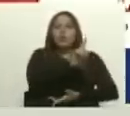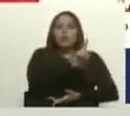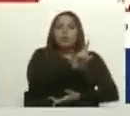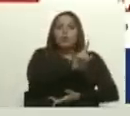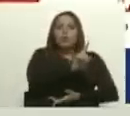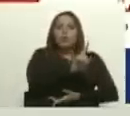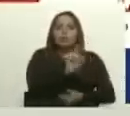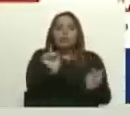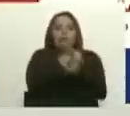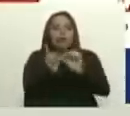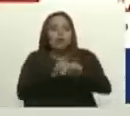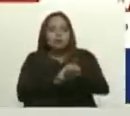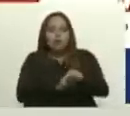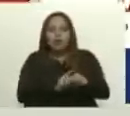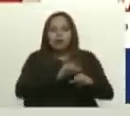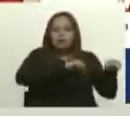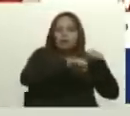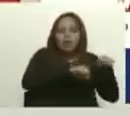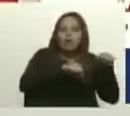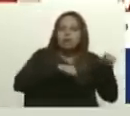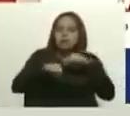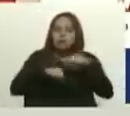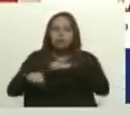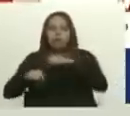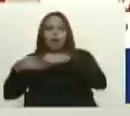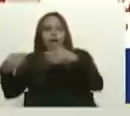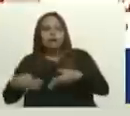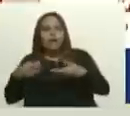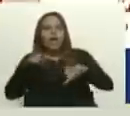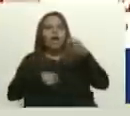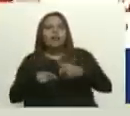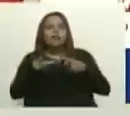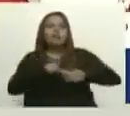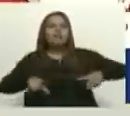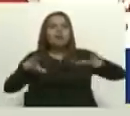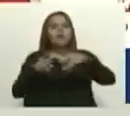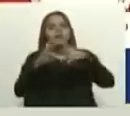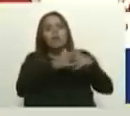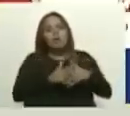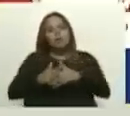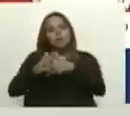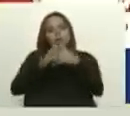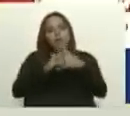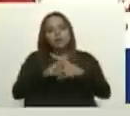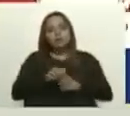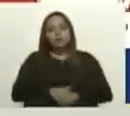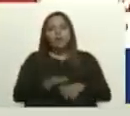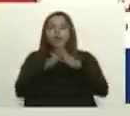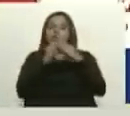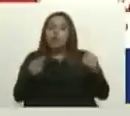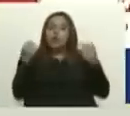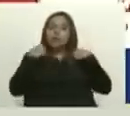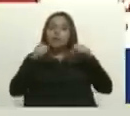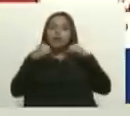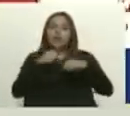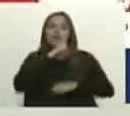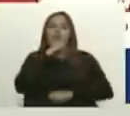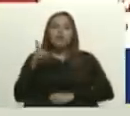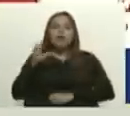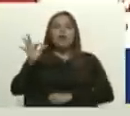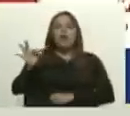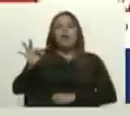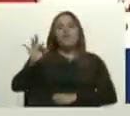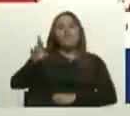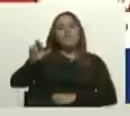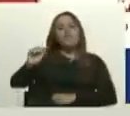A veces hay más de uno por segundo en algunos sectores de los Estados Unidos. Todo por la práctica del fracking como forma